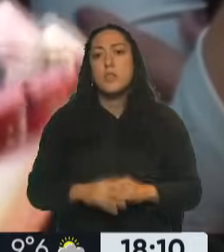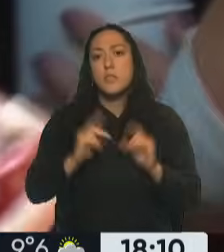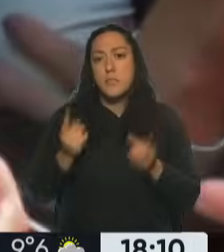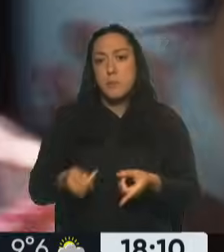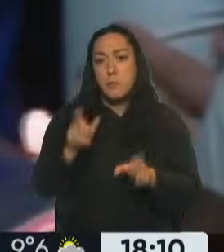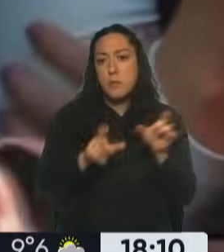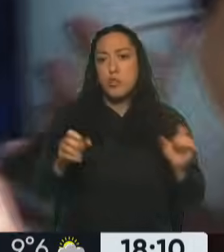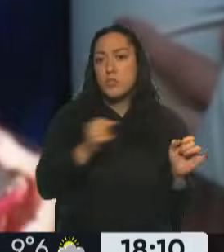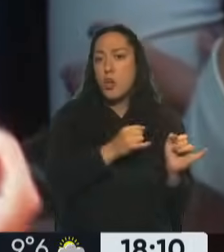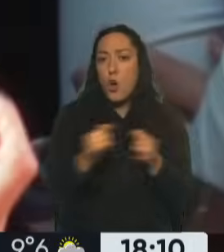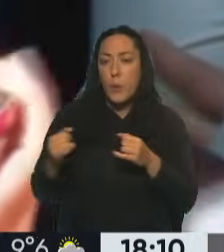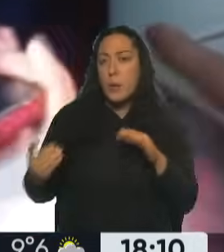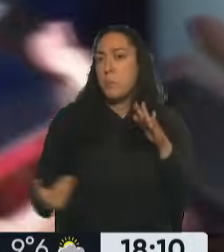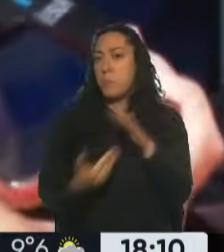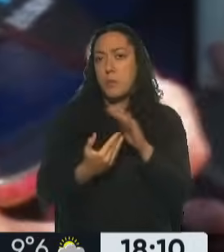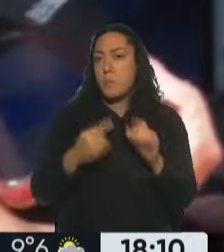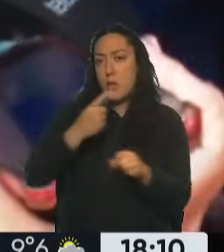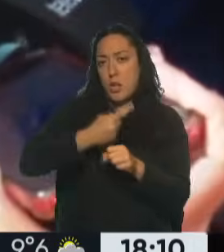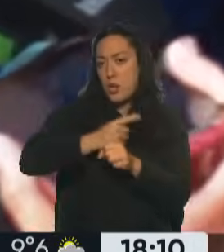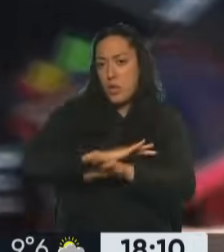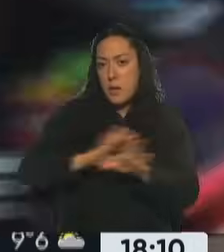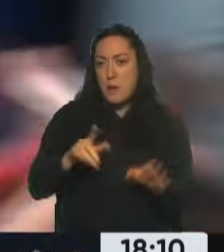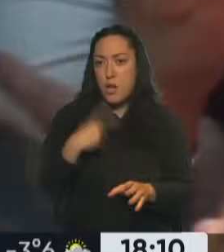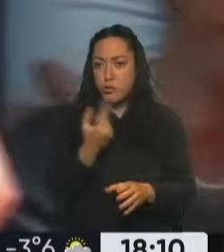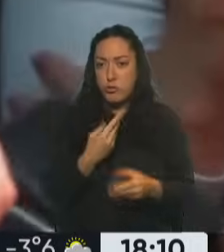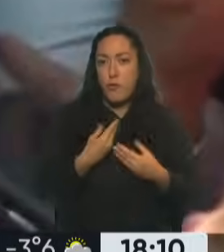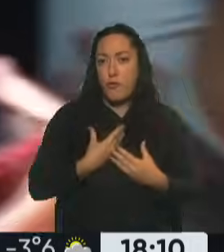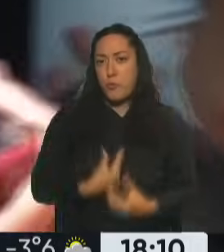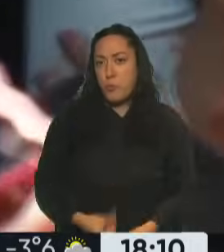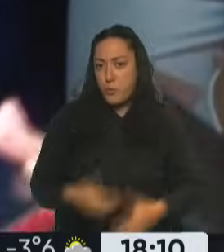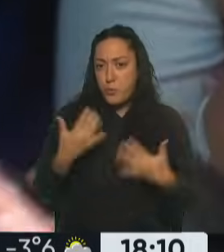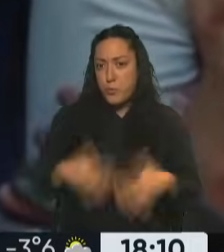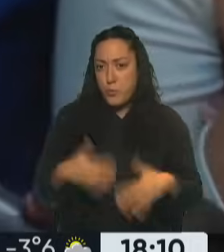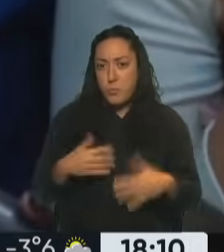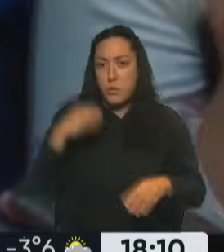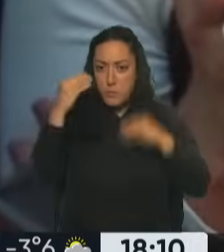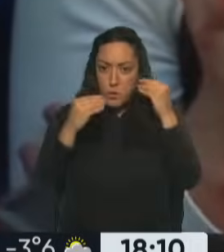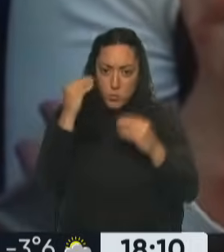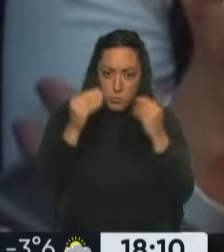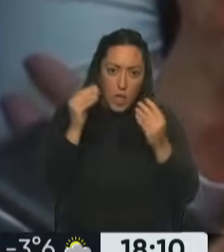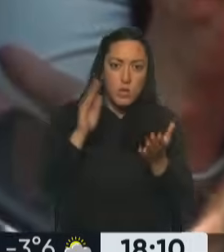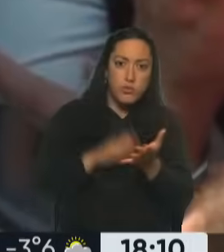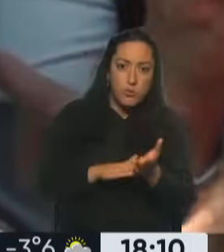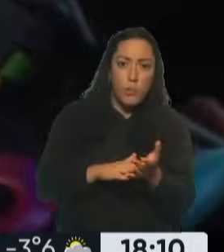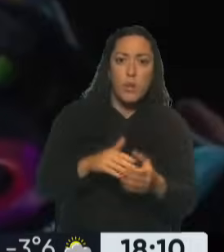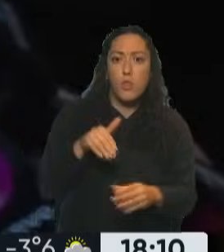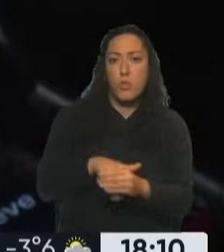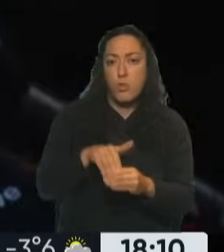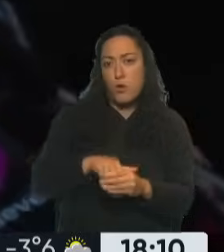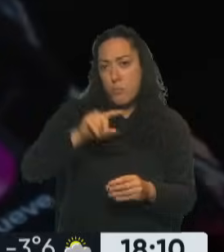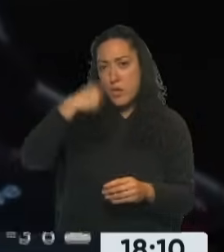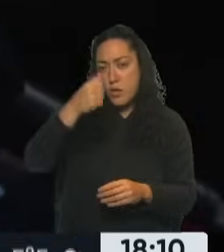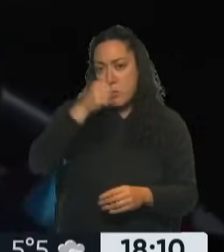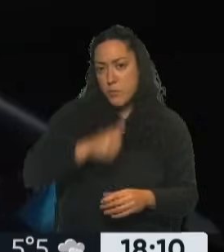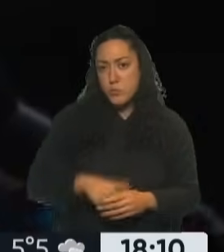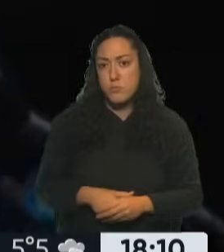jóvenes somos su prioridad y la verdad que eso nos fue un alivio gigante a nosotros estando tan preocupados por la elección del domingo. Habló, le contó